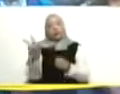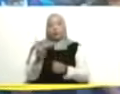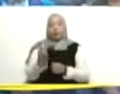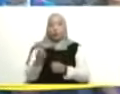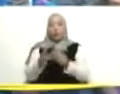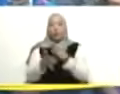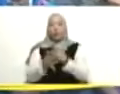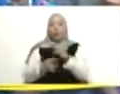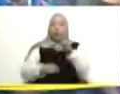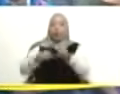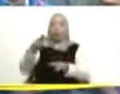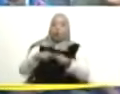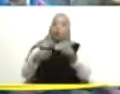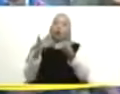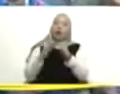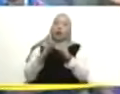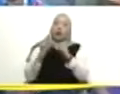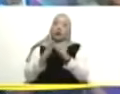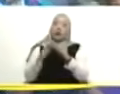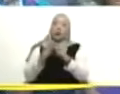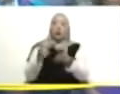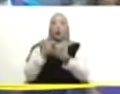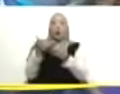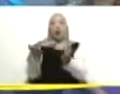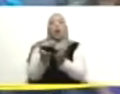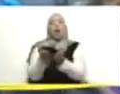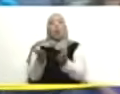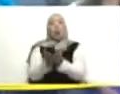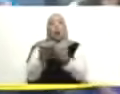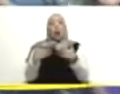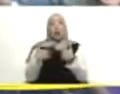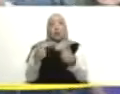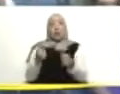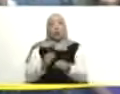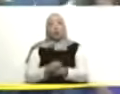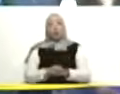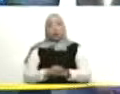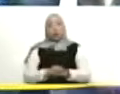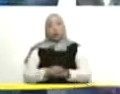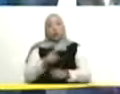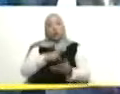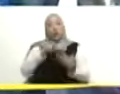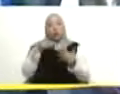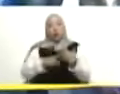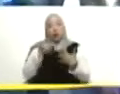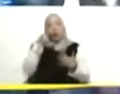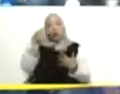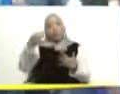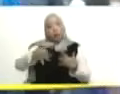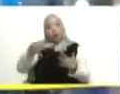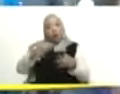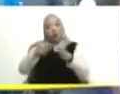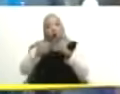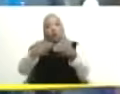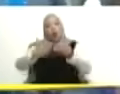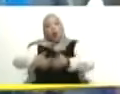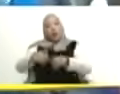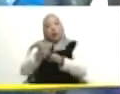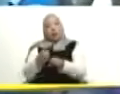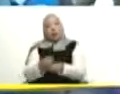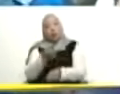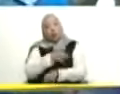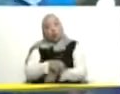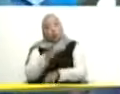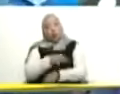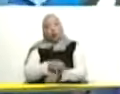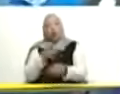tenga para construir vivienda, financiar las escuelas, financiar la salud, financiar los CLAP, ¿verdad? Todas las empresas socialistas, todas